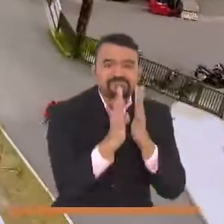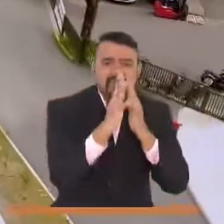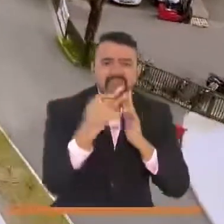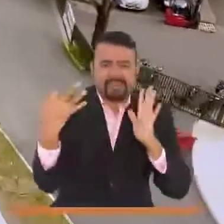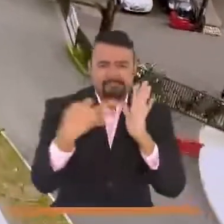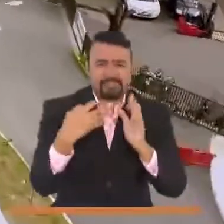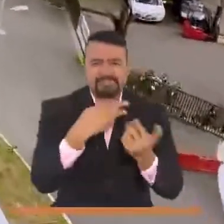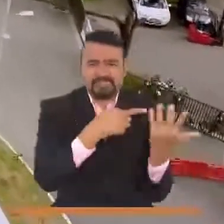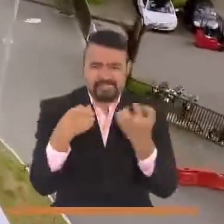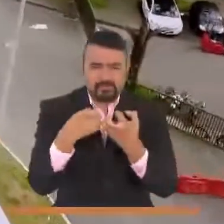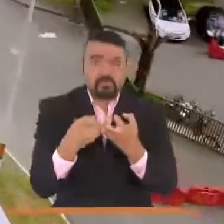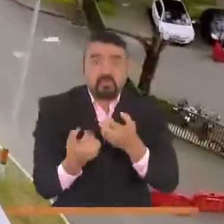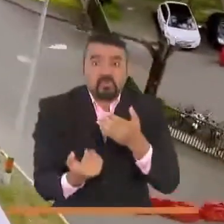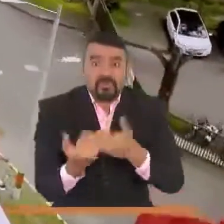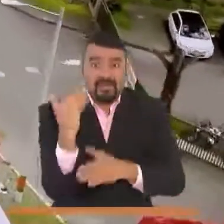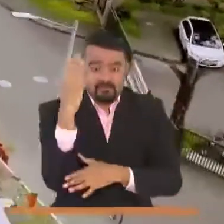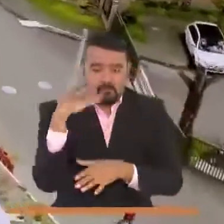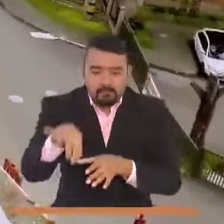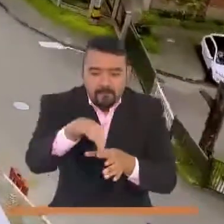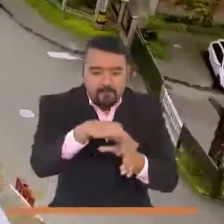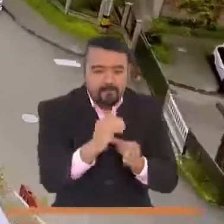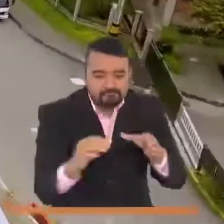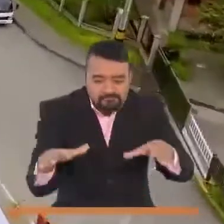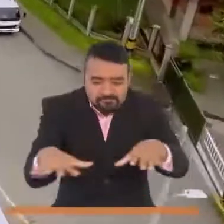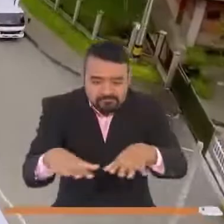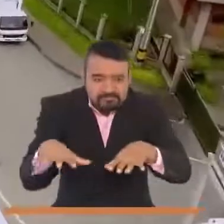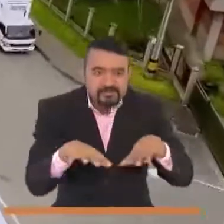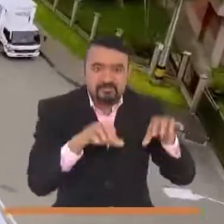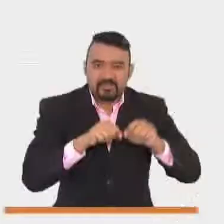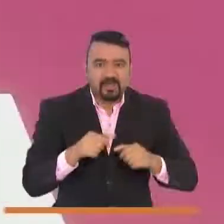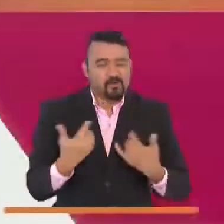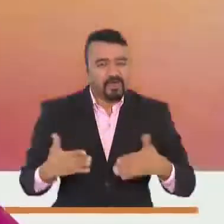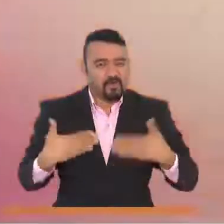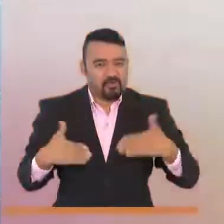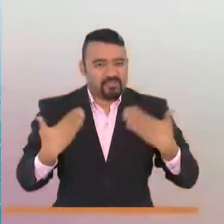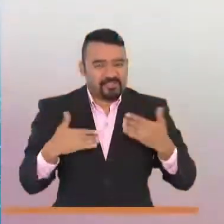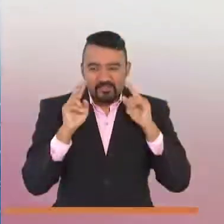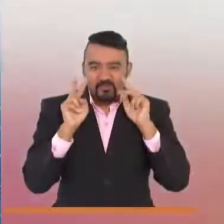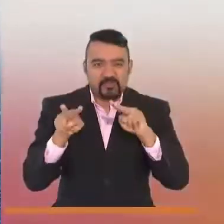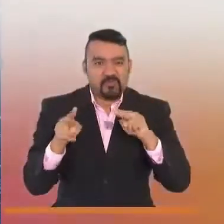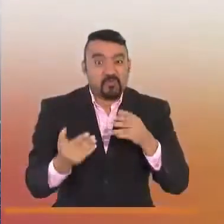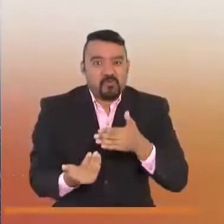En Envigado estamos felices porque hoy la vía distribuidora es una realidad.